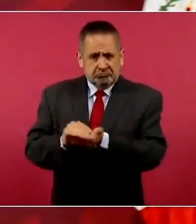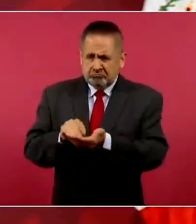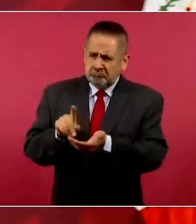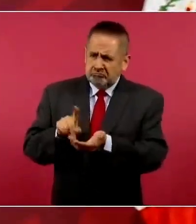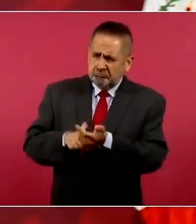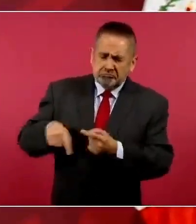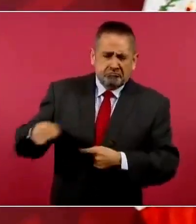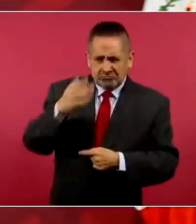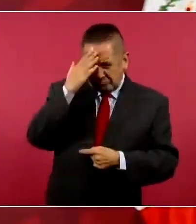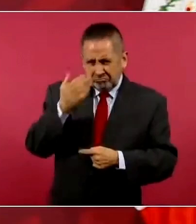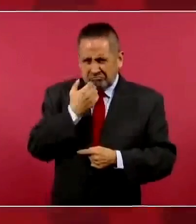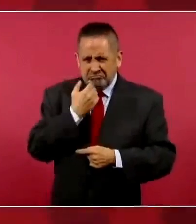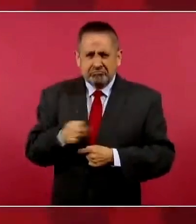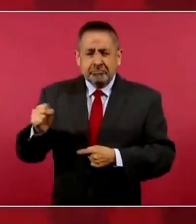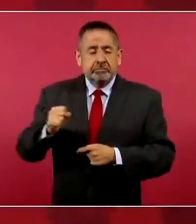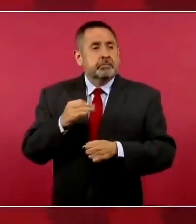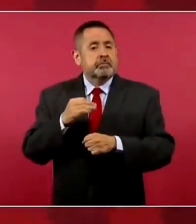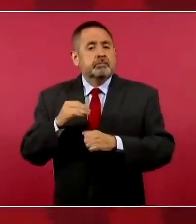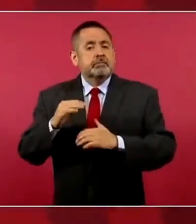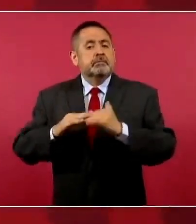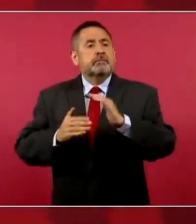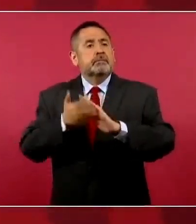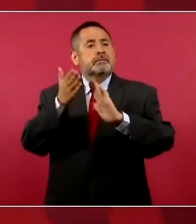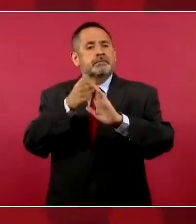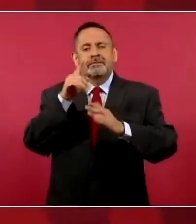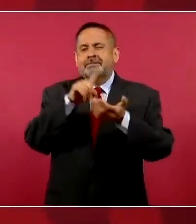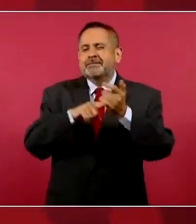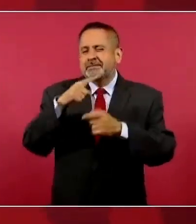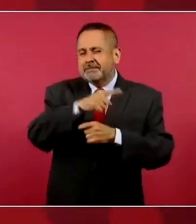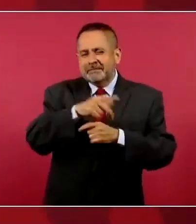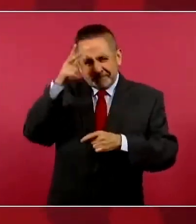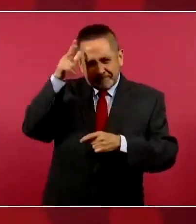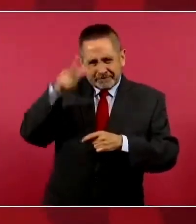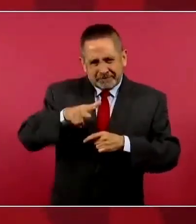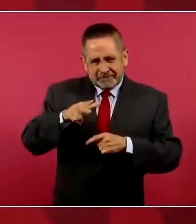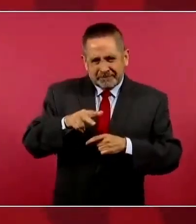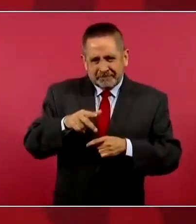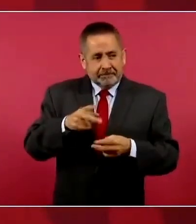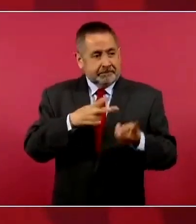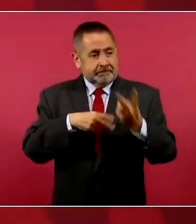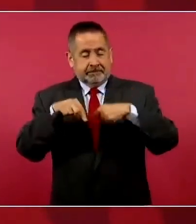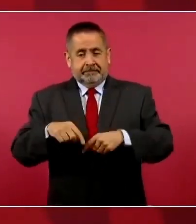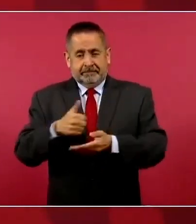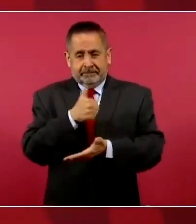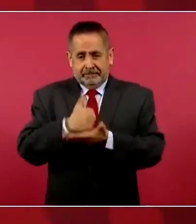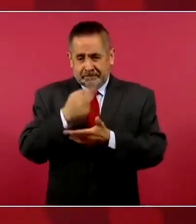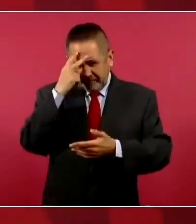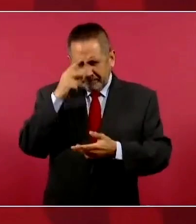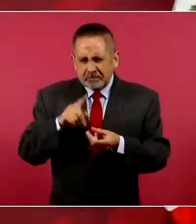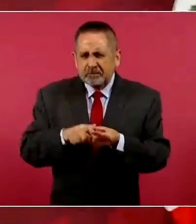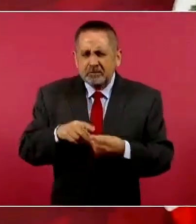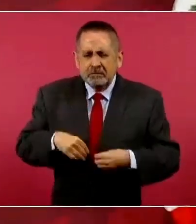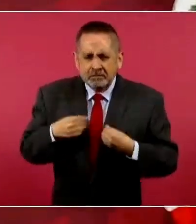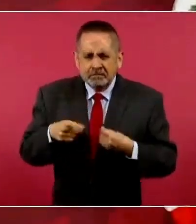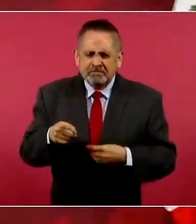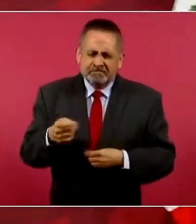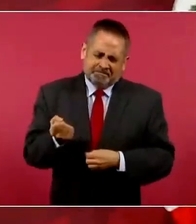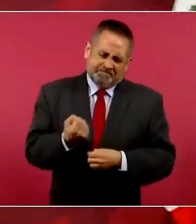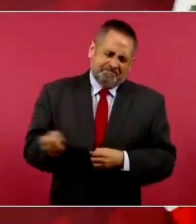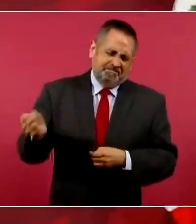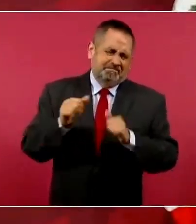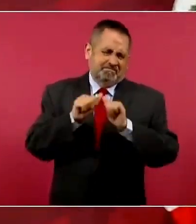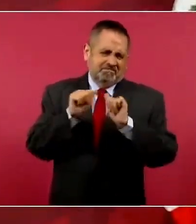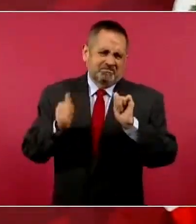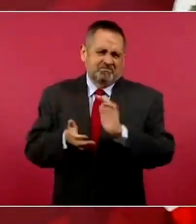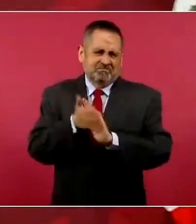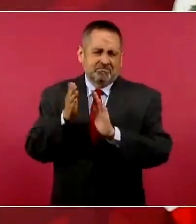los trabajadores de la construcción de Hidalgo, que trabajan aquí en la Ciudad de México, son artistas,